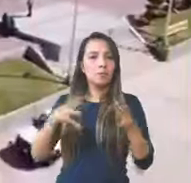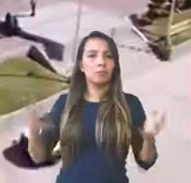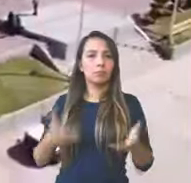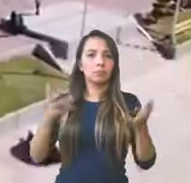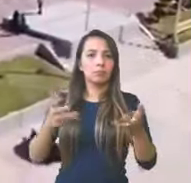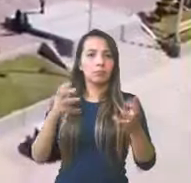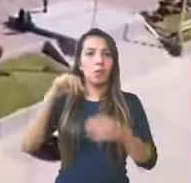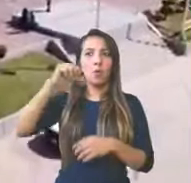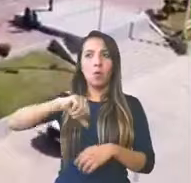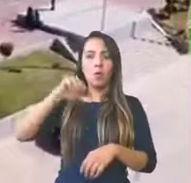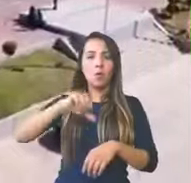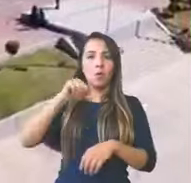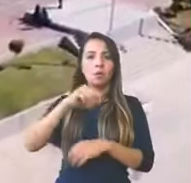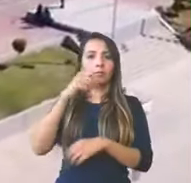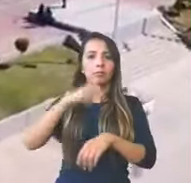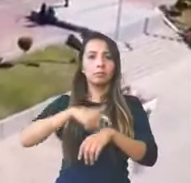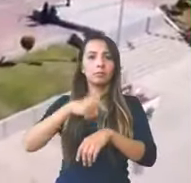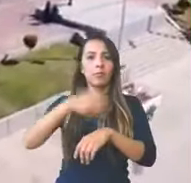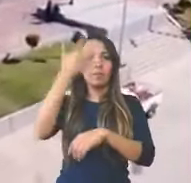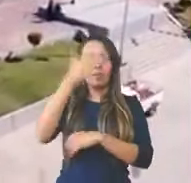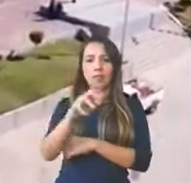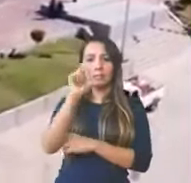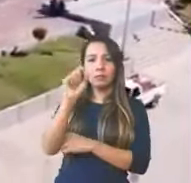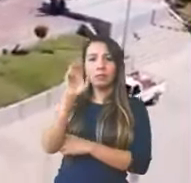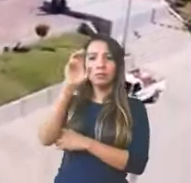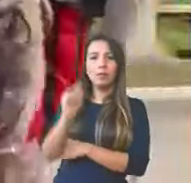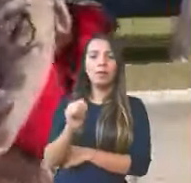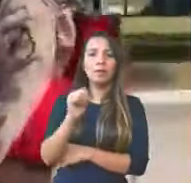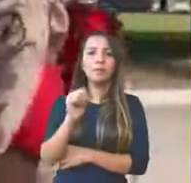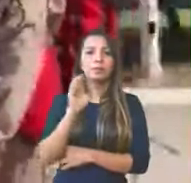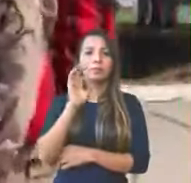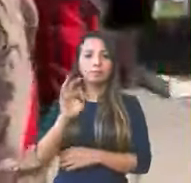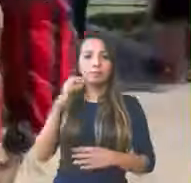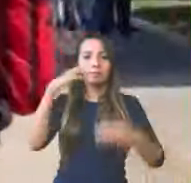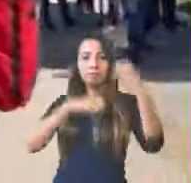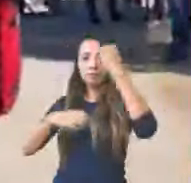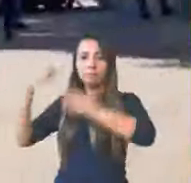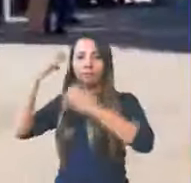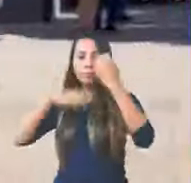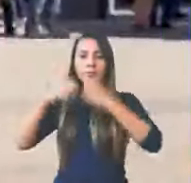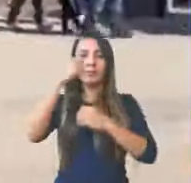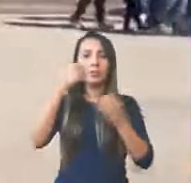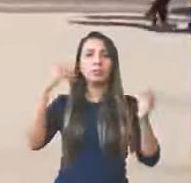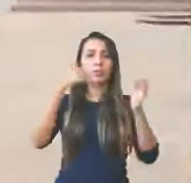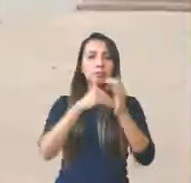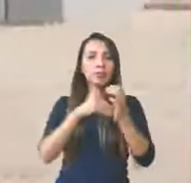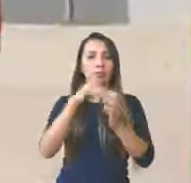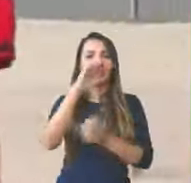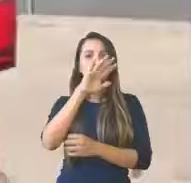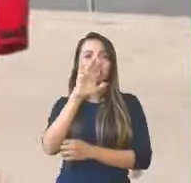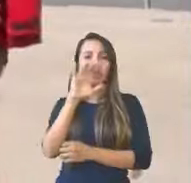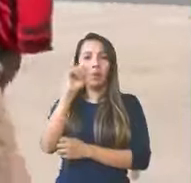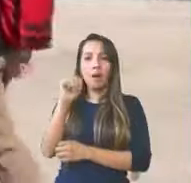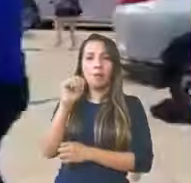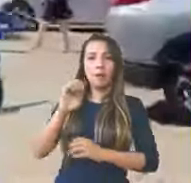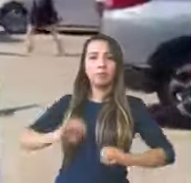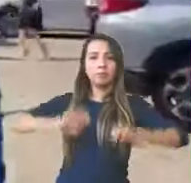10:19 se registraron 2,659 inmuebles con una participación aproximada de